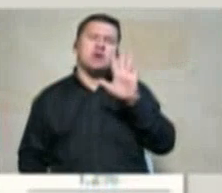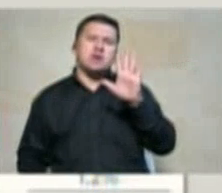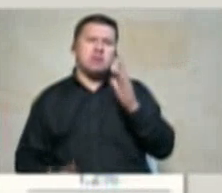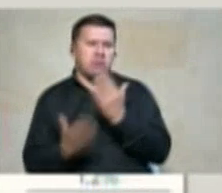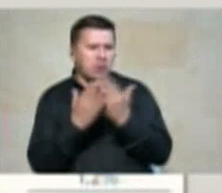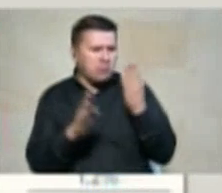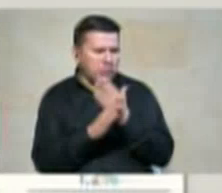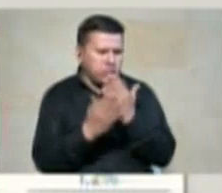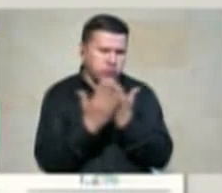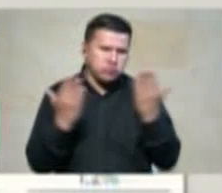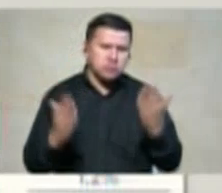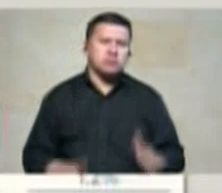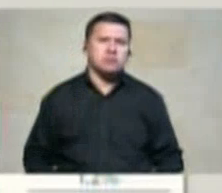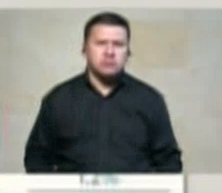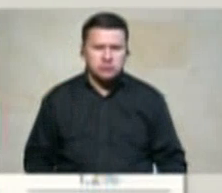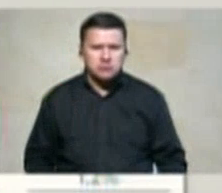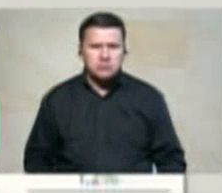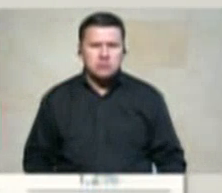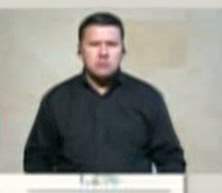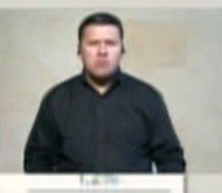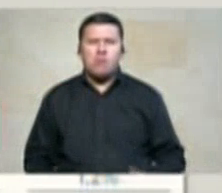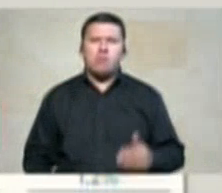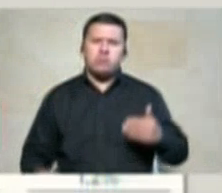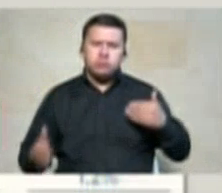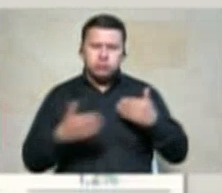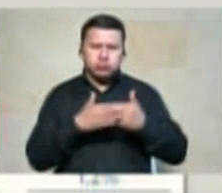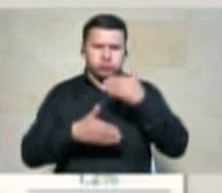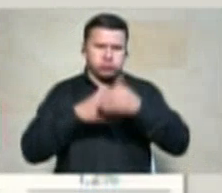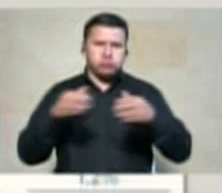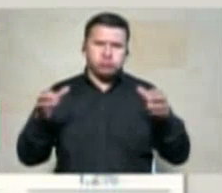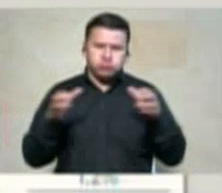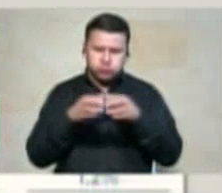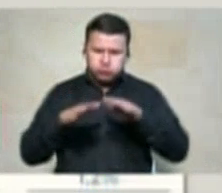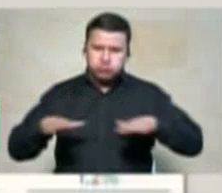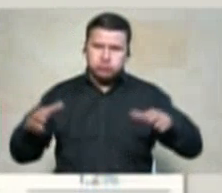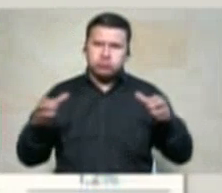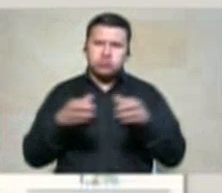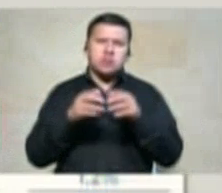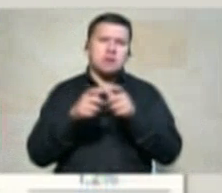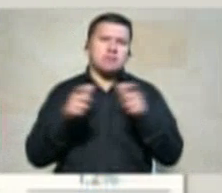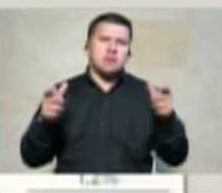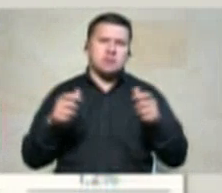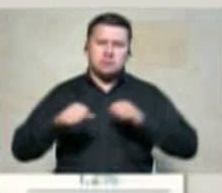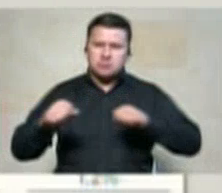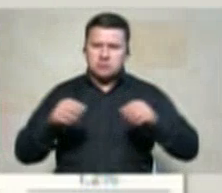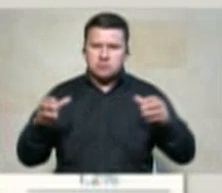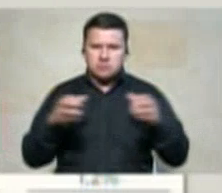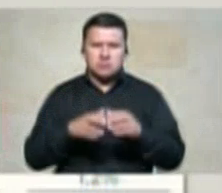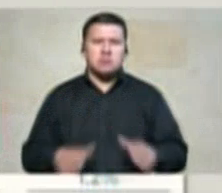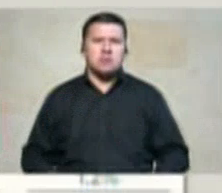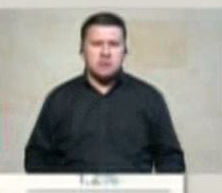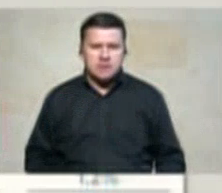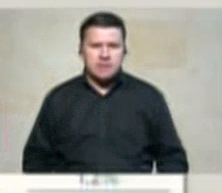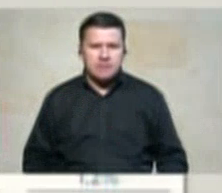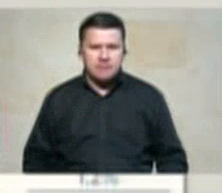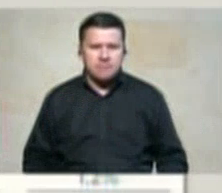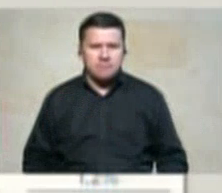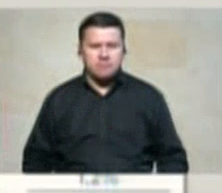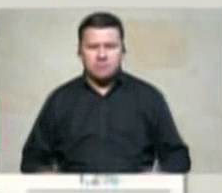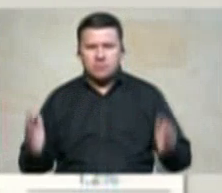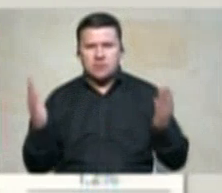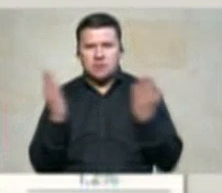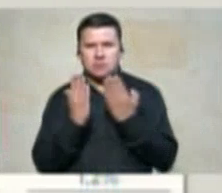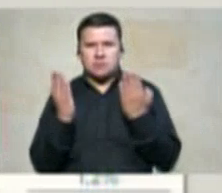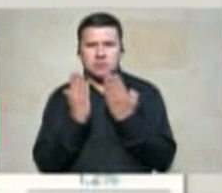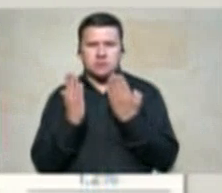845 casos que están en algún momento del proceso, ya sea una gran mayoría inactivos y unos pocos